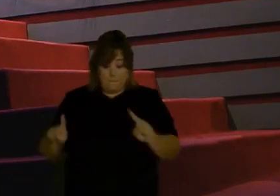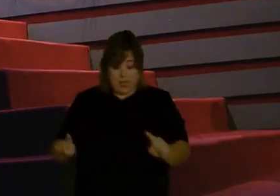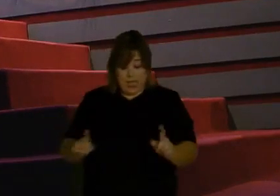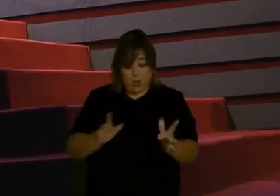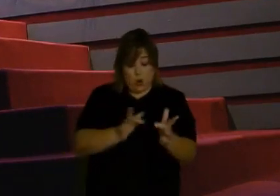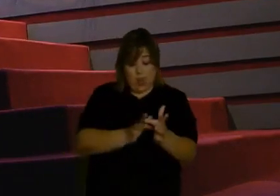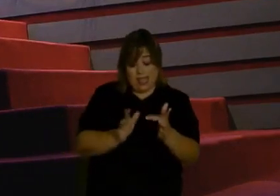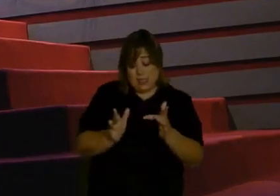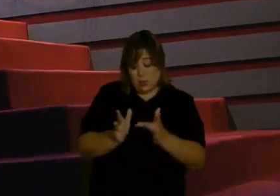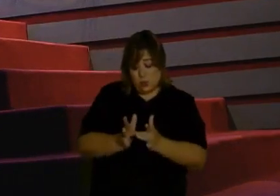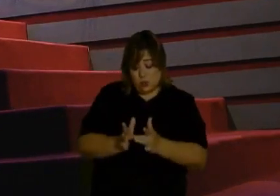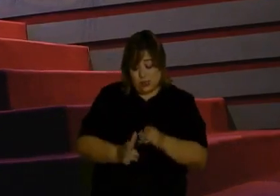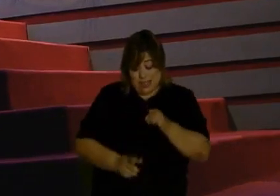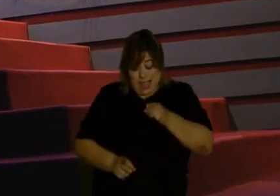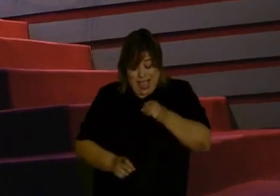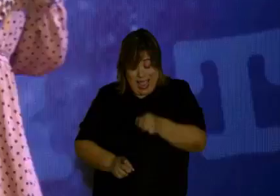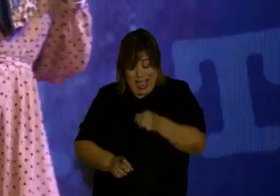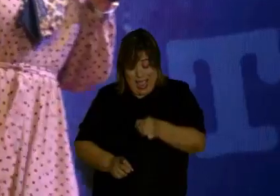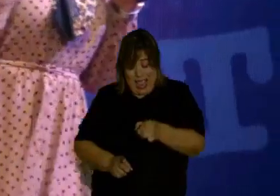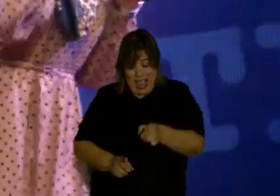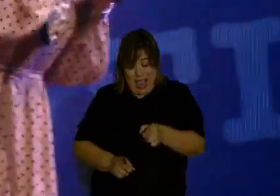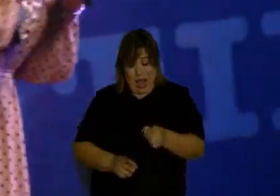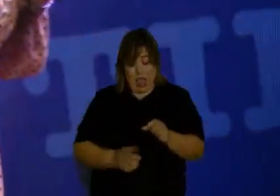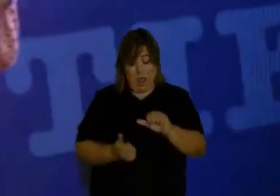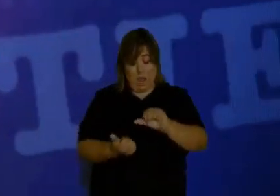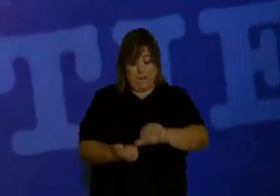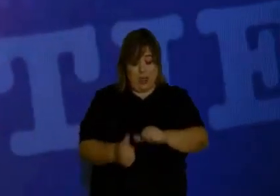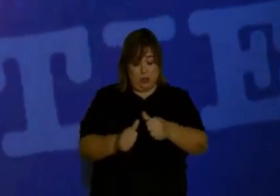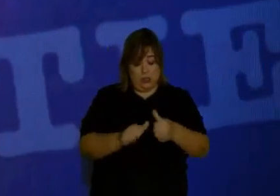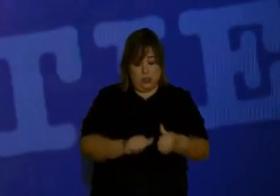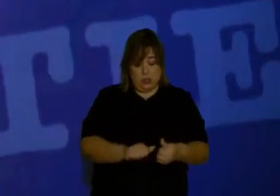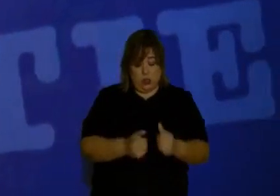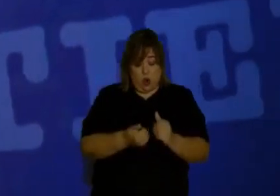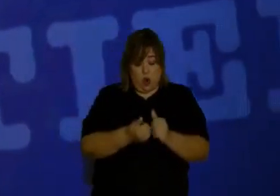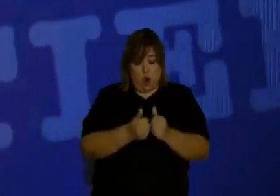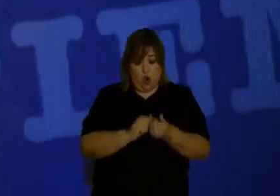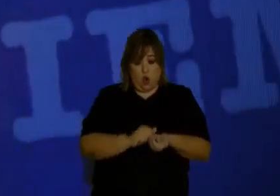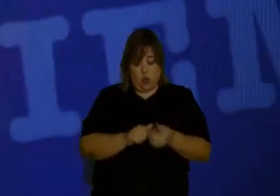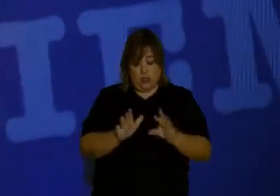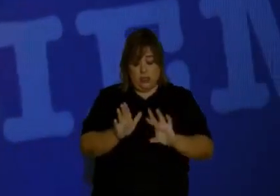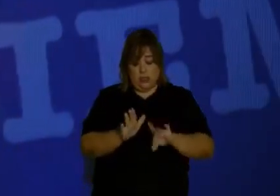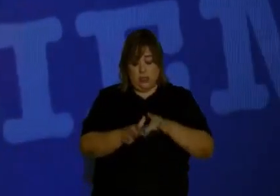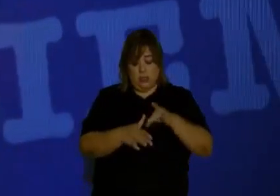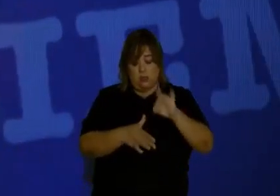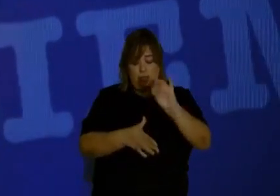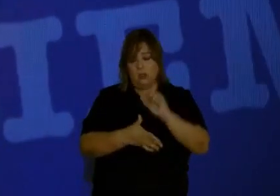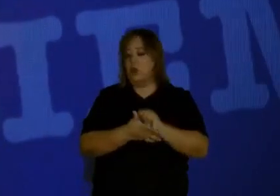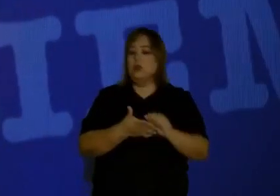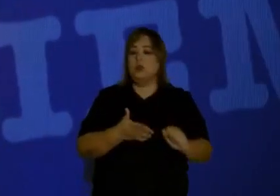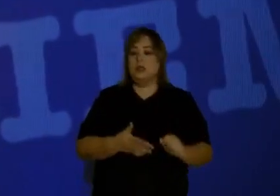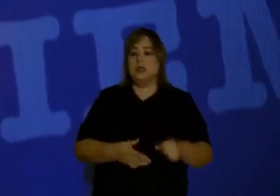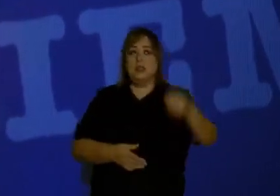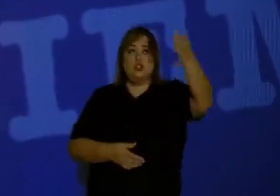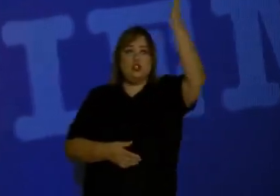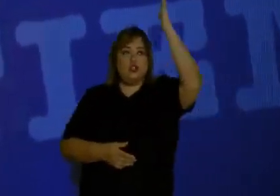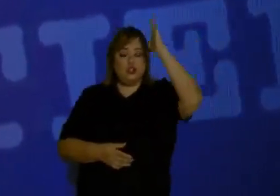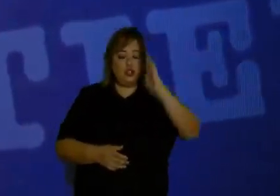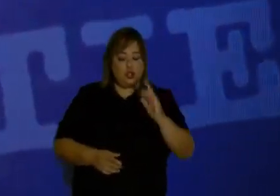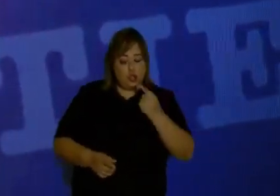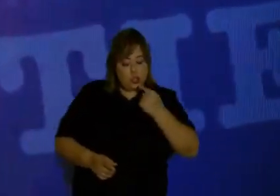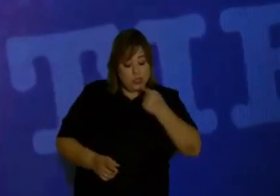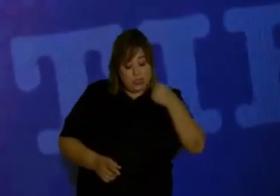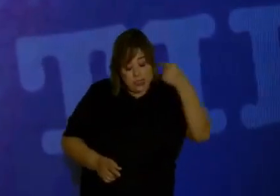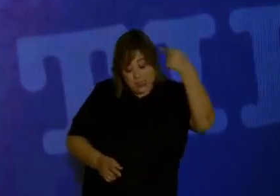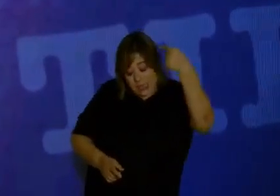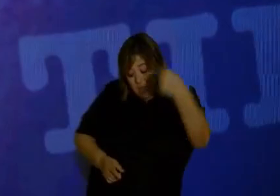Espíritu Santo y fuego. Pero eso después. La manifestación fue que el Padre dijo desde los cielos, este es mi